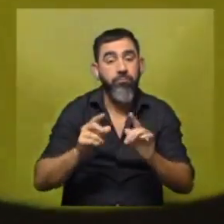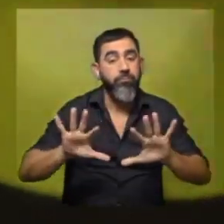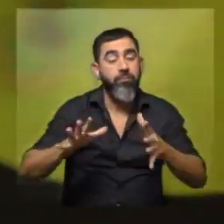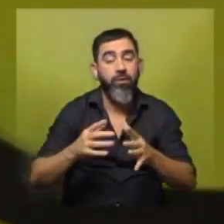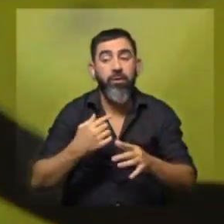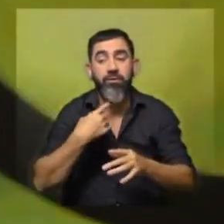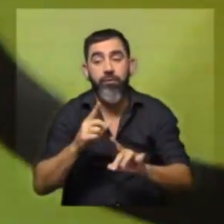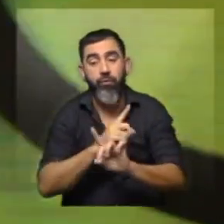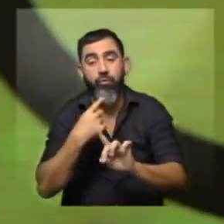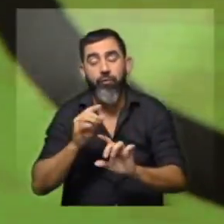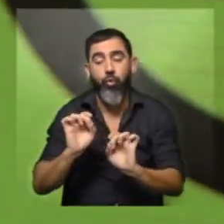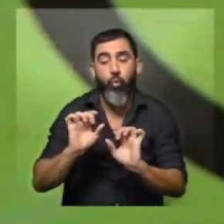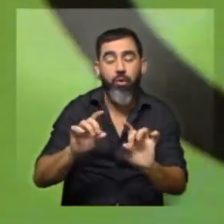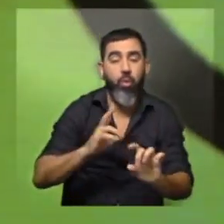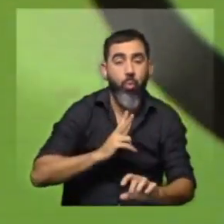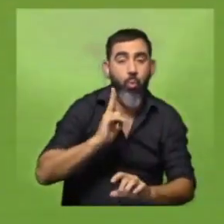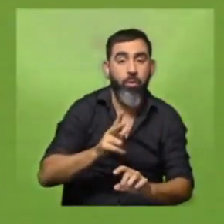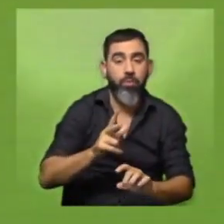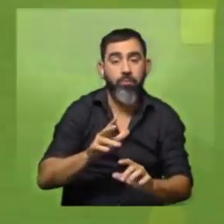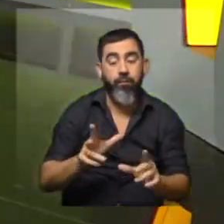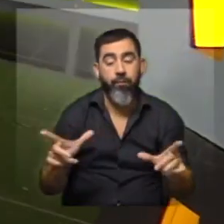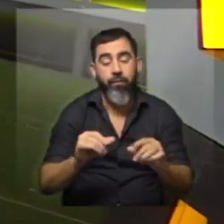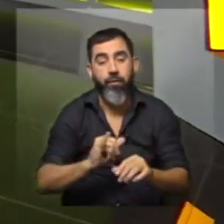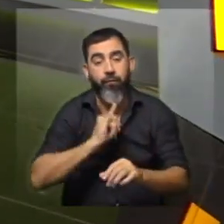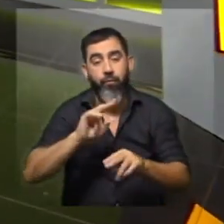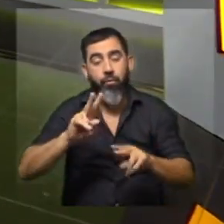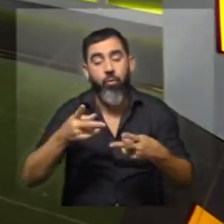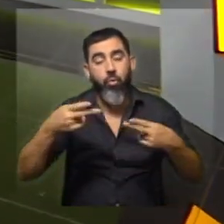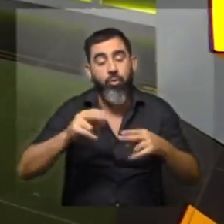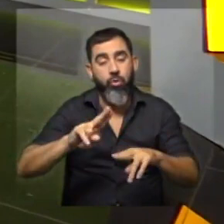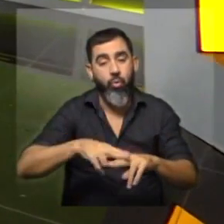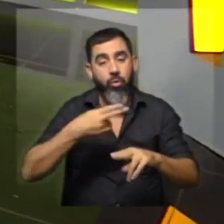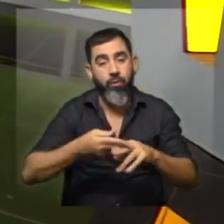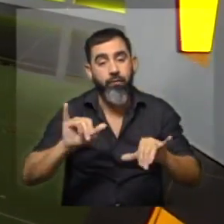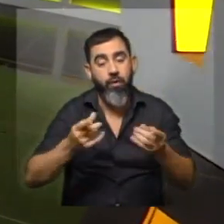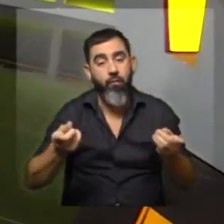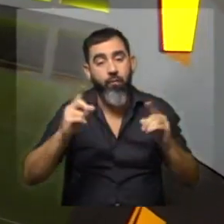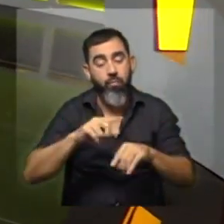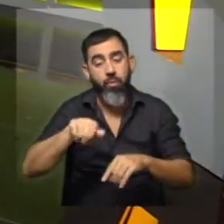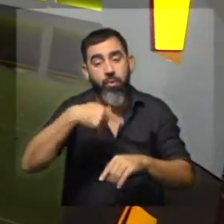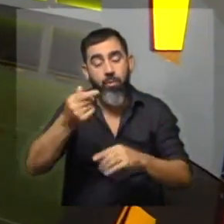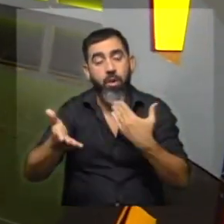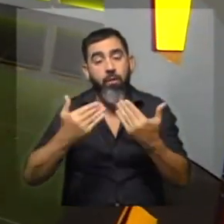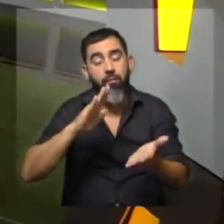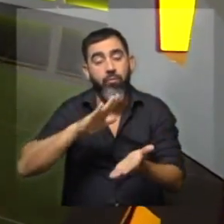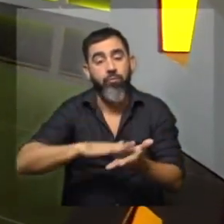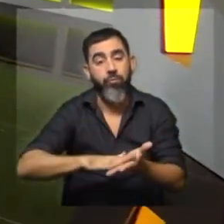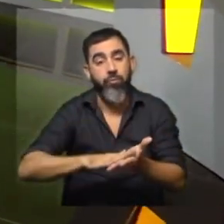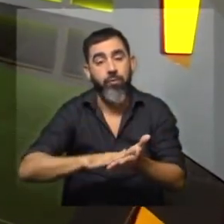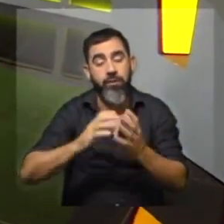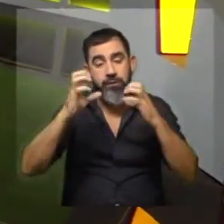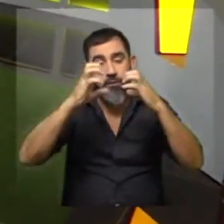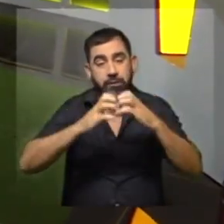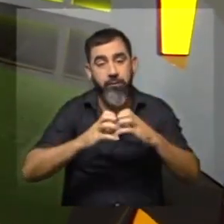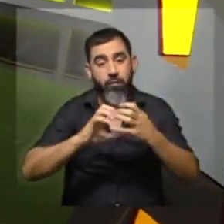y qué no contagiarnos a los humanos. Hasta acá este informe, nueva pausa en Sobre Ciencia. A la vuelta hablamos del cerebro